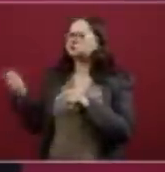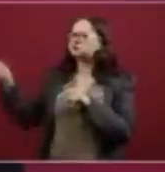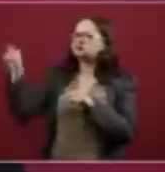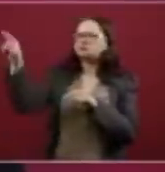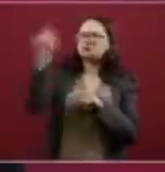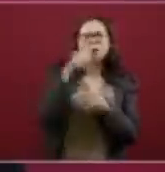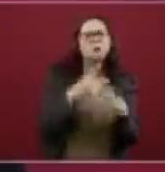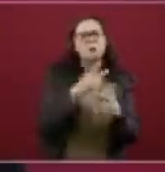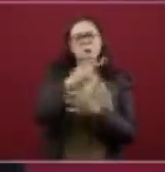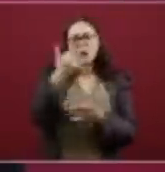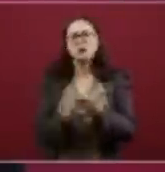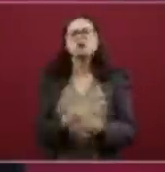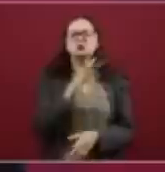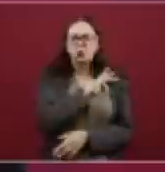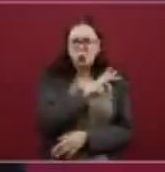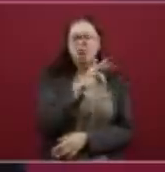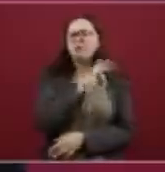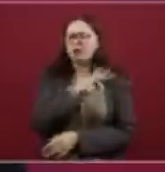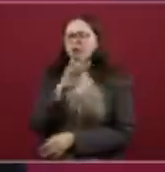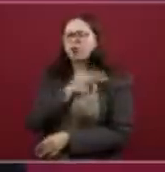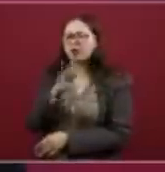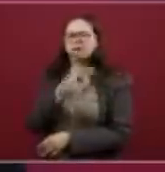proyectos.